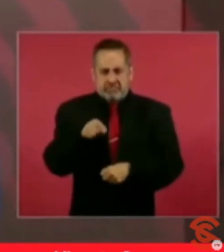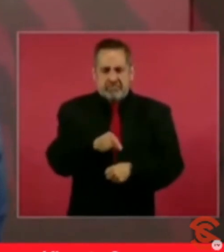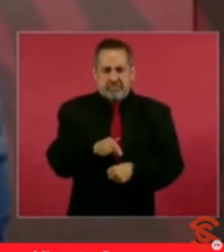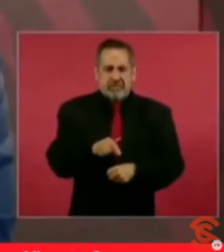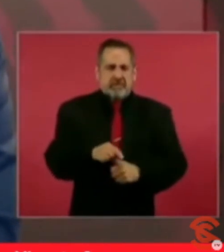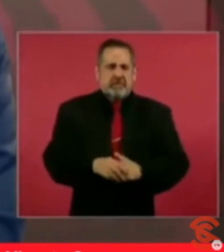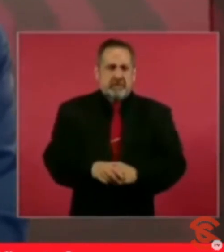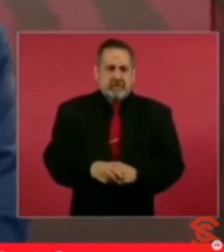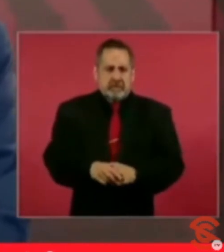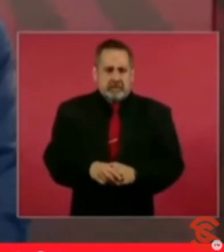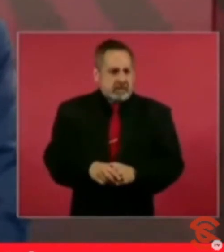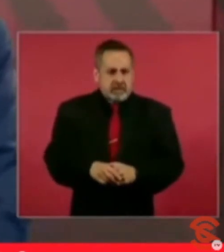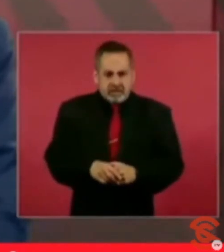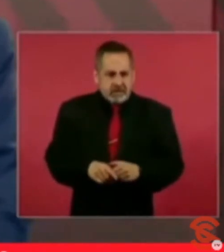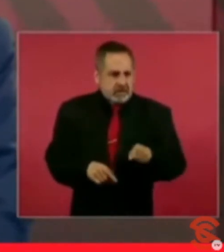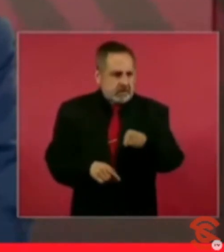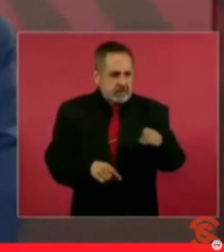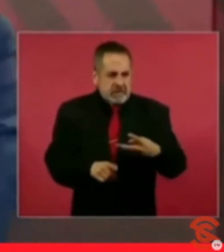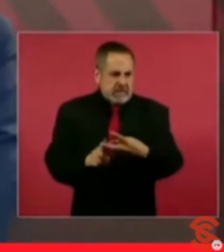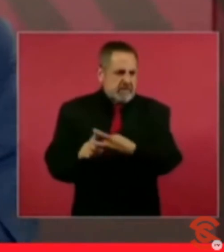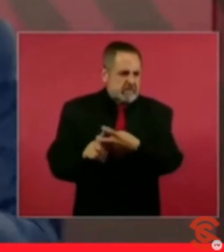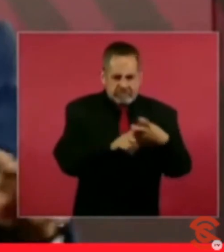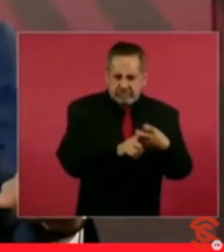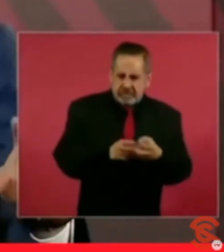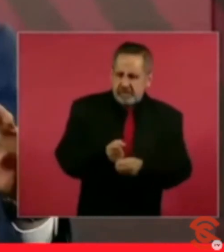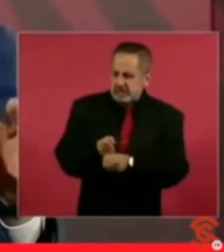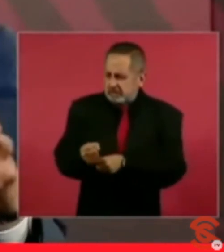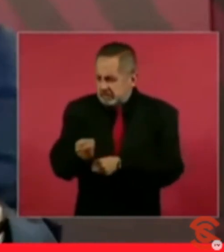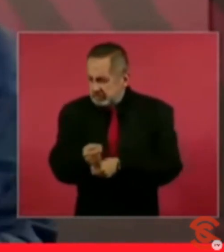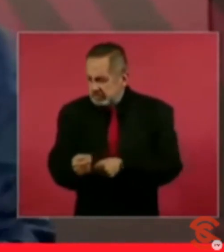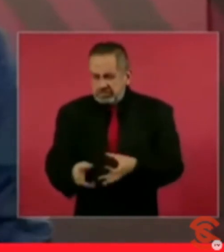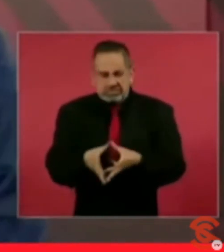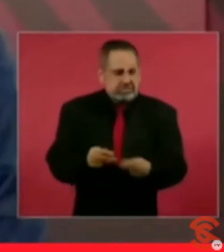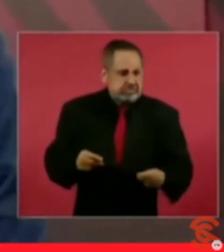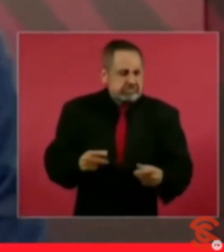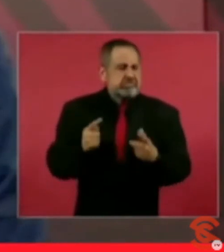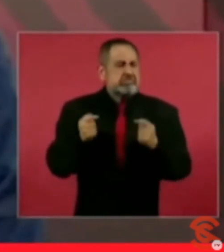que secuestraban, torturaban, desaparecían gente.